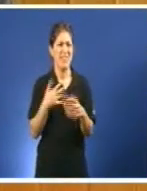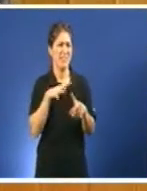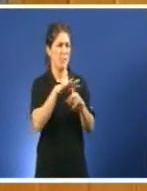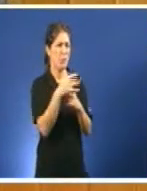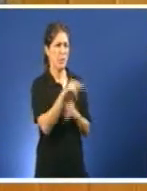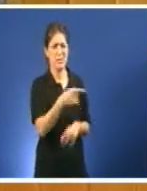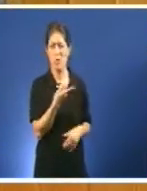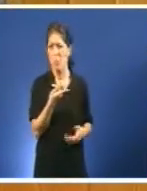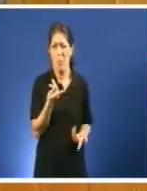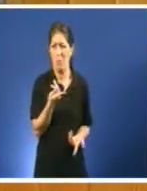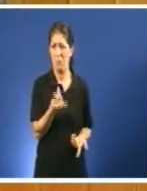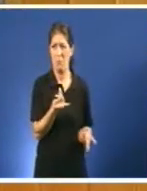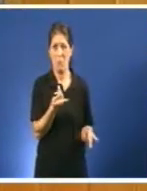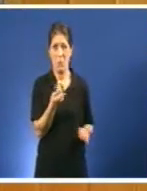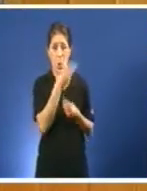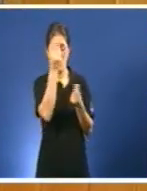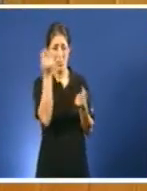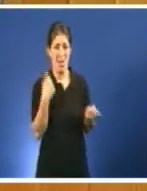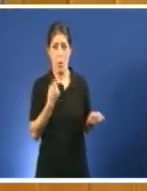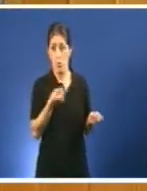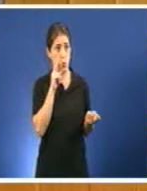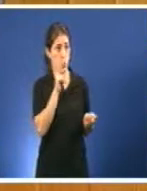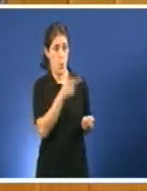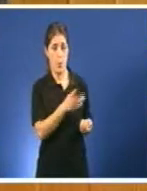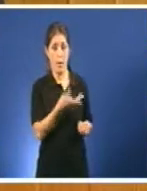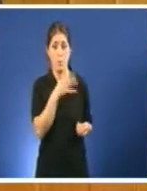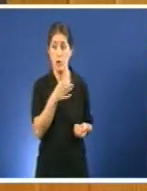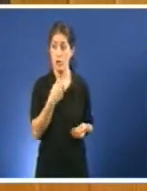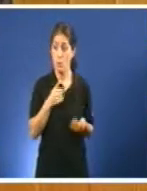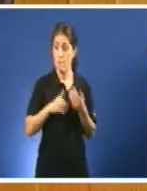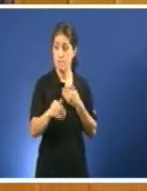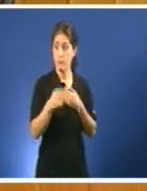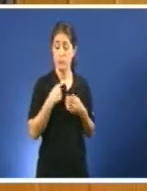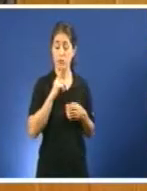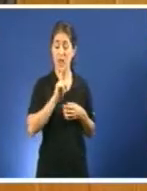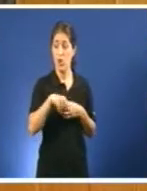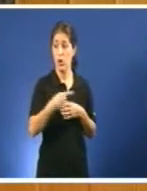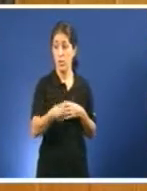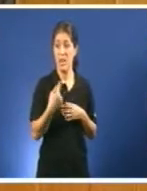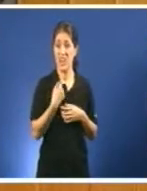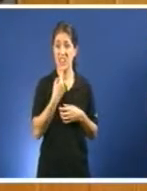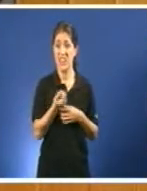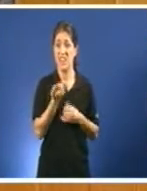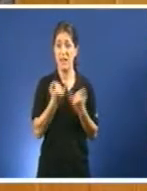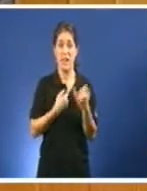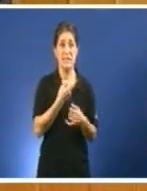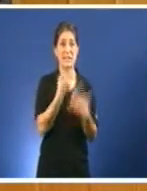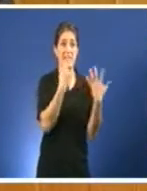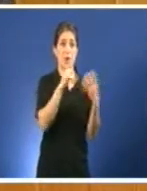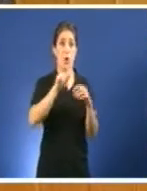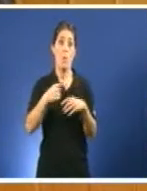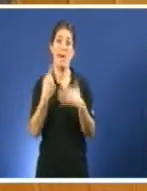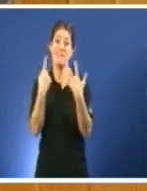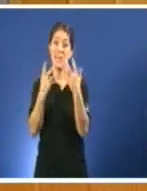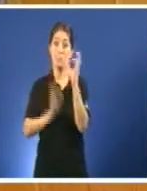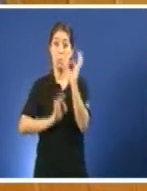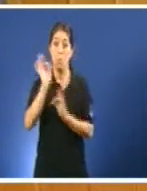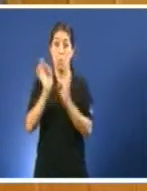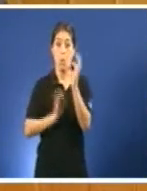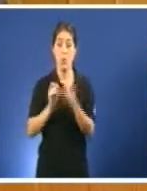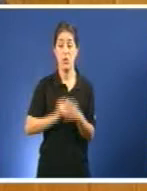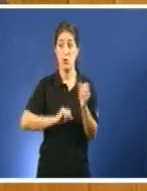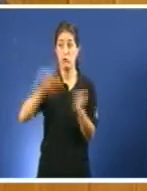cando fundamentan as previsións de crecemento para 2015 nun incremento do 6,6% das